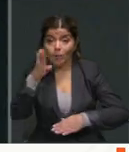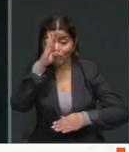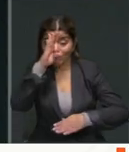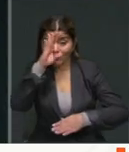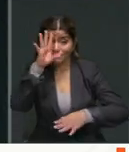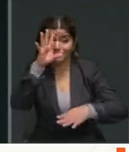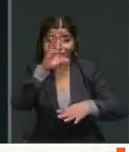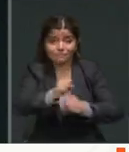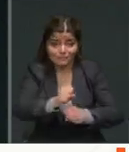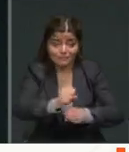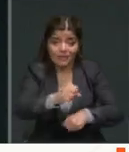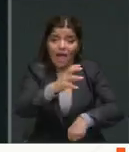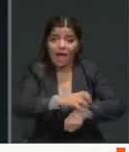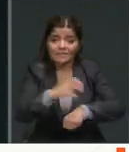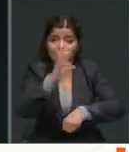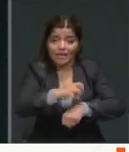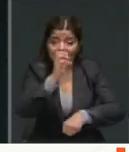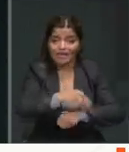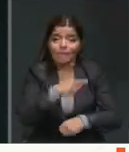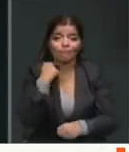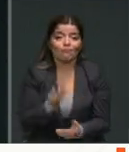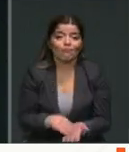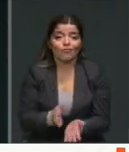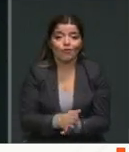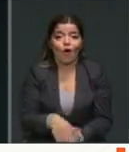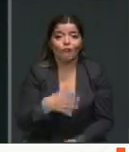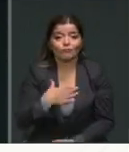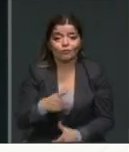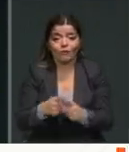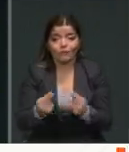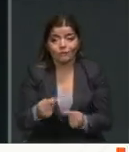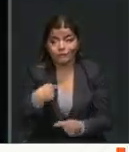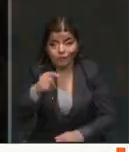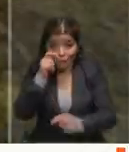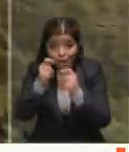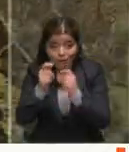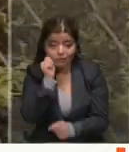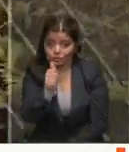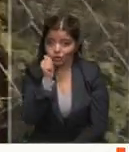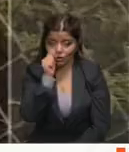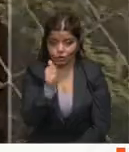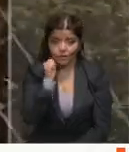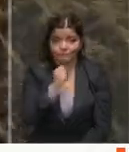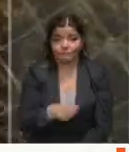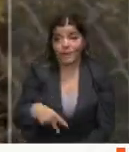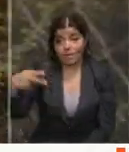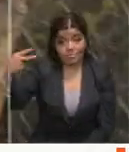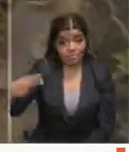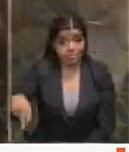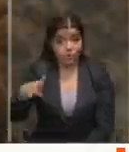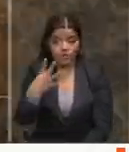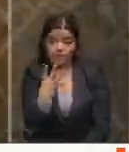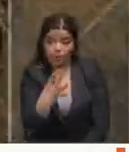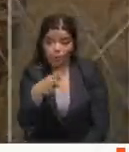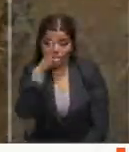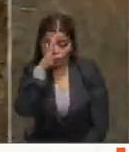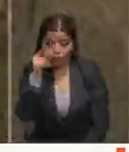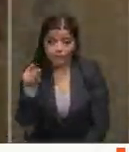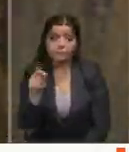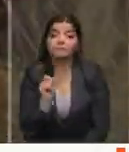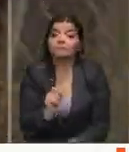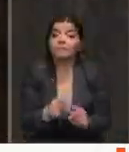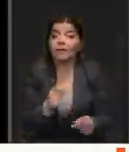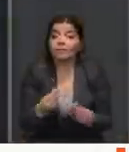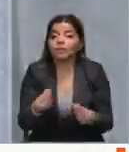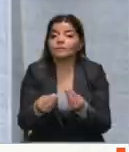Entonces, dígame usted, esto es un peligro, pero constante. Una de las dueñas de los 4 perros se defendió de